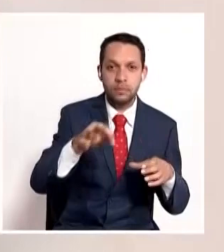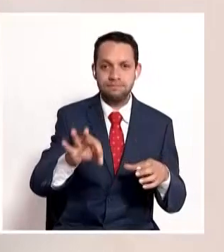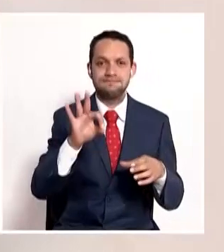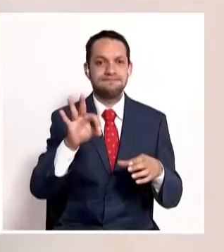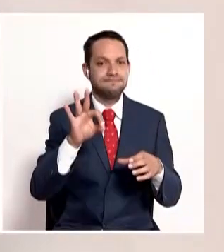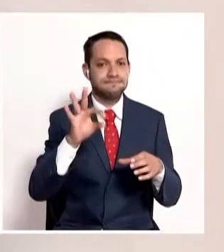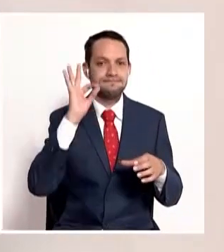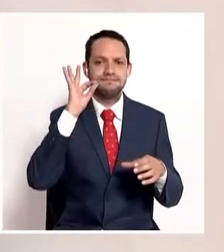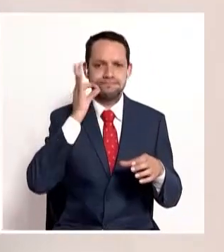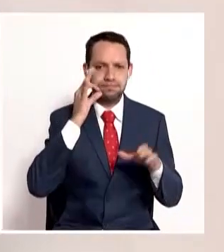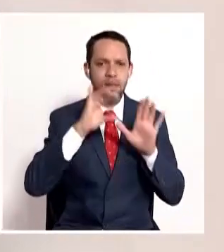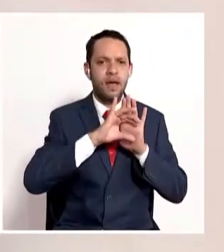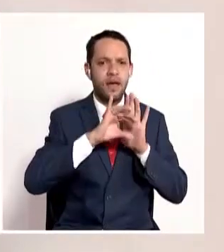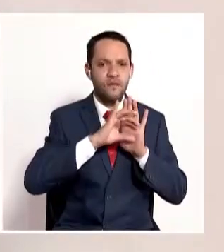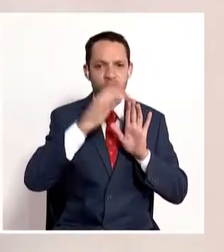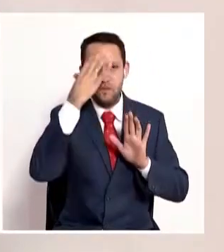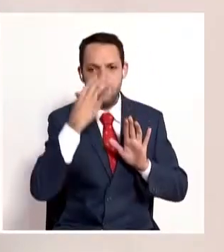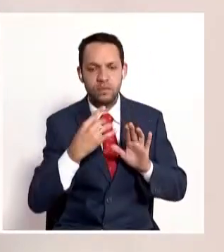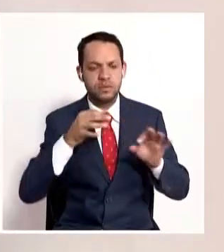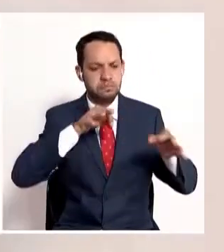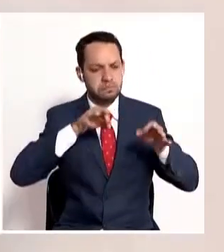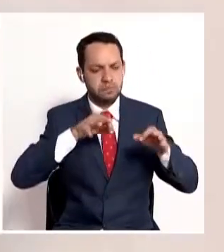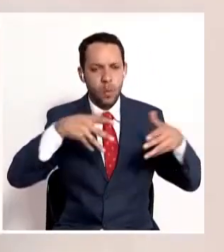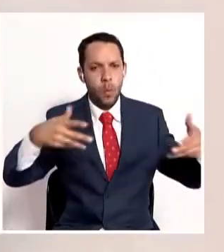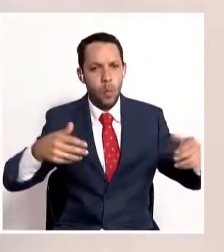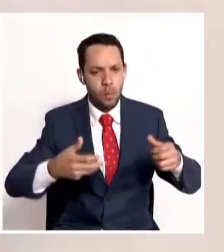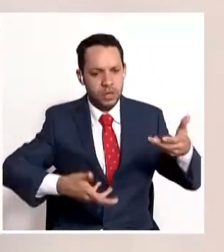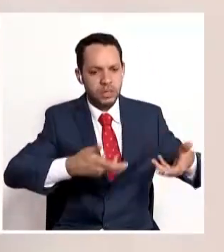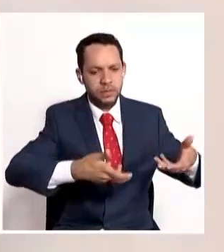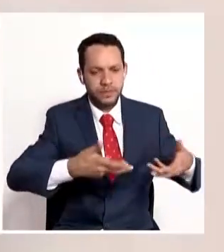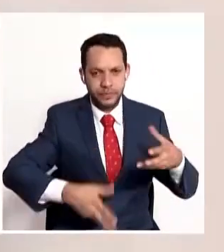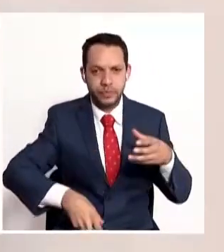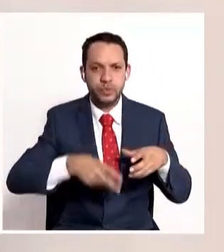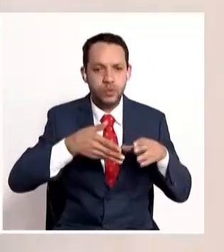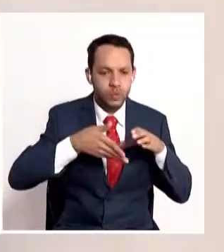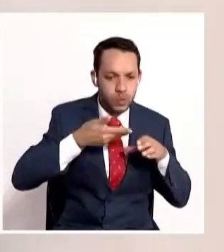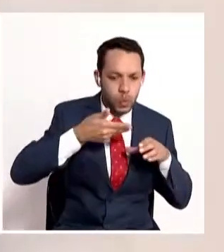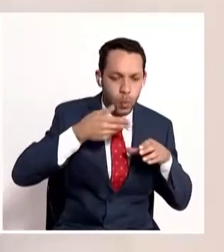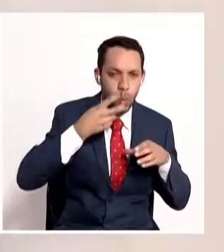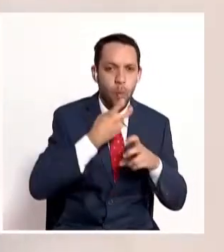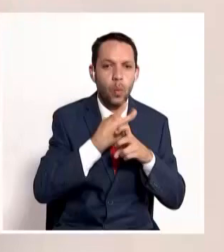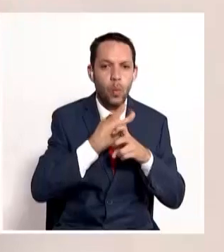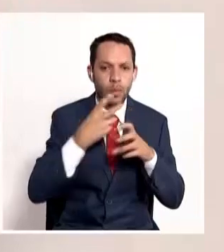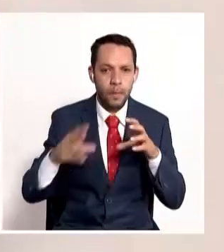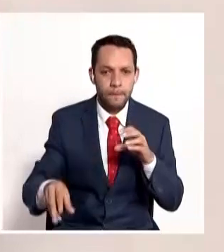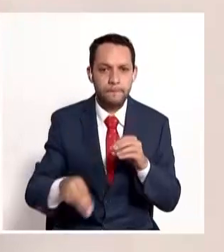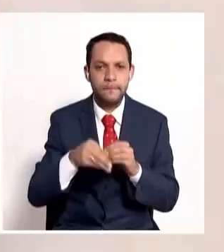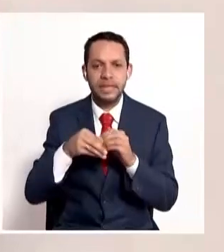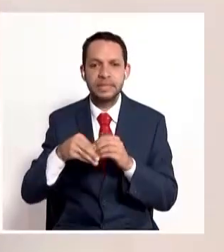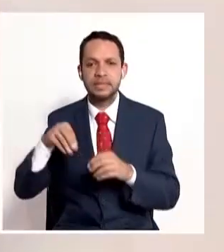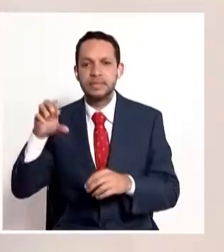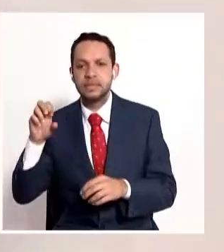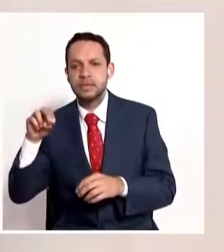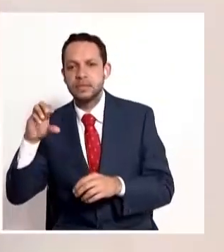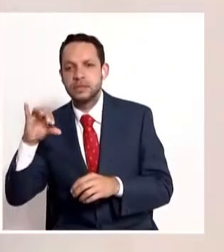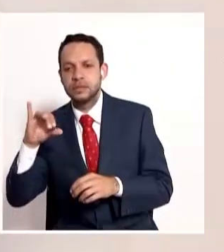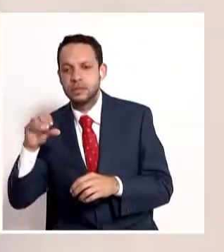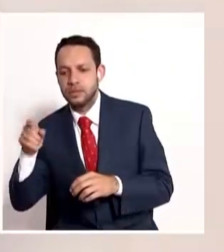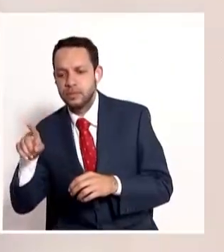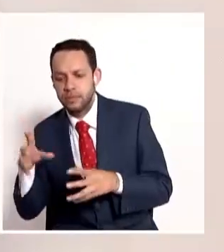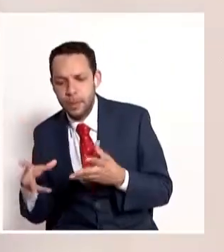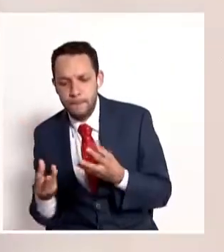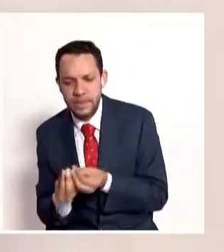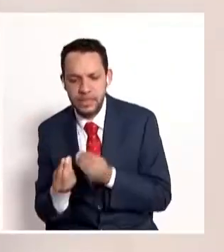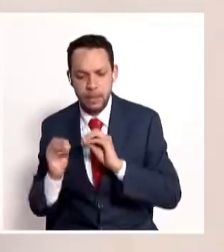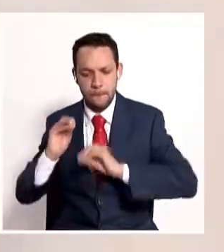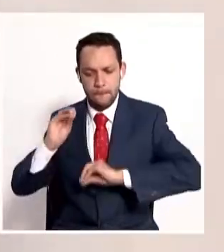doctor rojas explicado cómo se hace que debemos acompañarlos de enzimas digestivas y de acuerdo a eso comenzar a